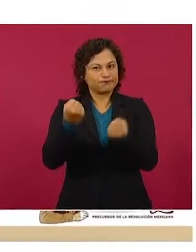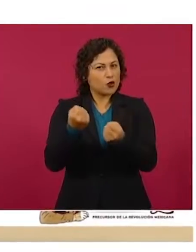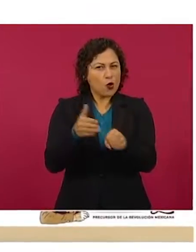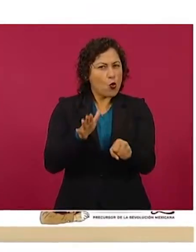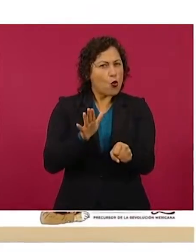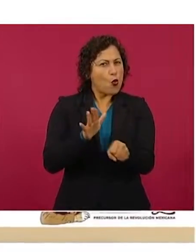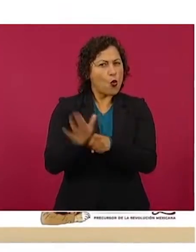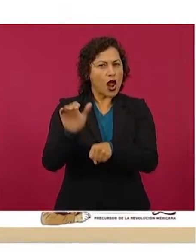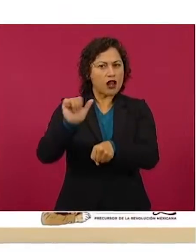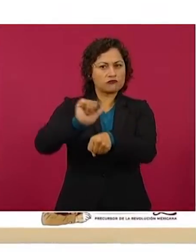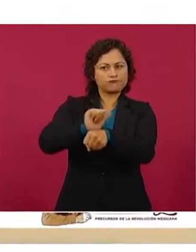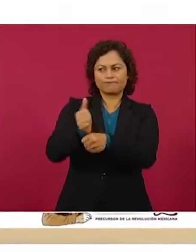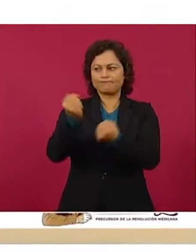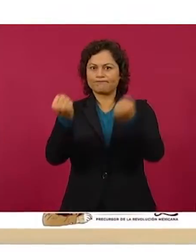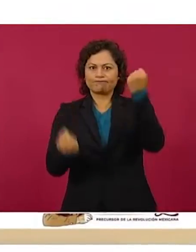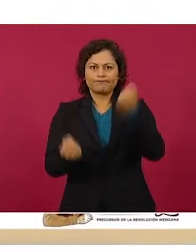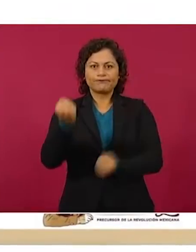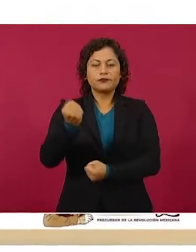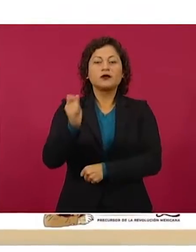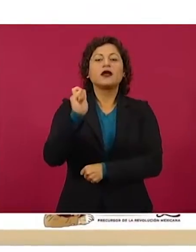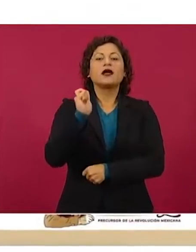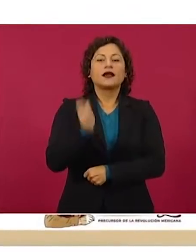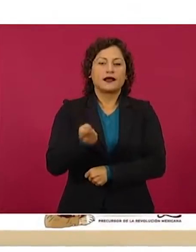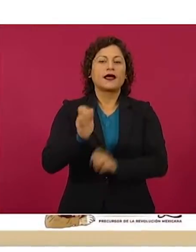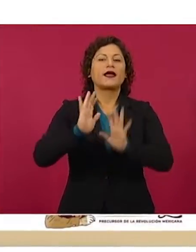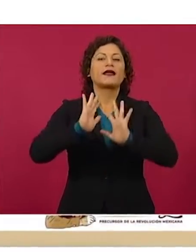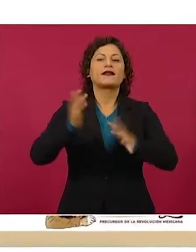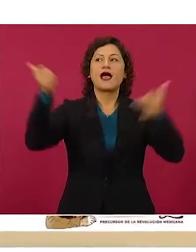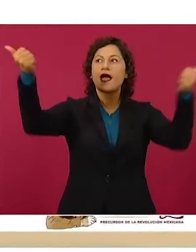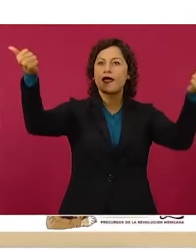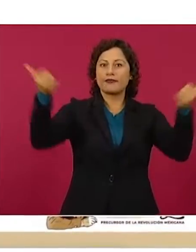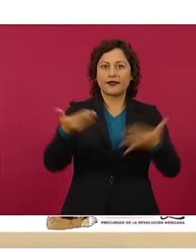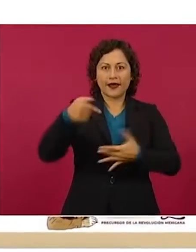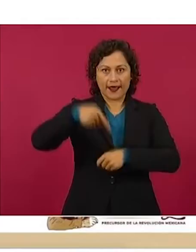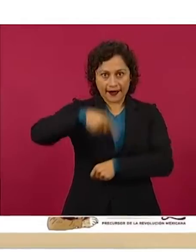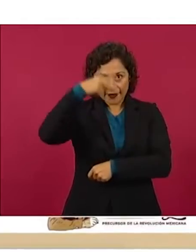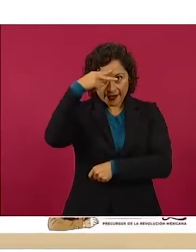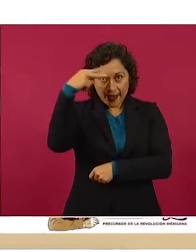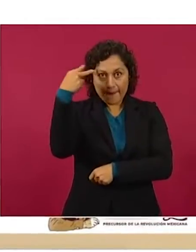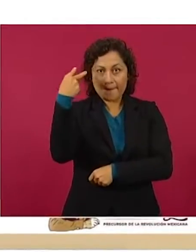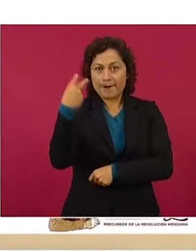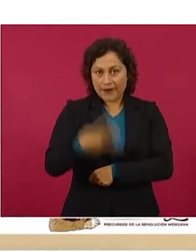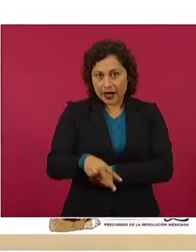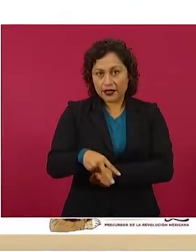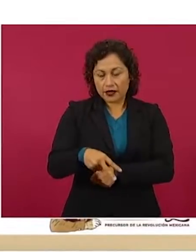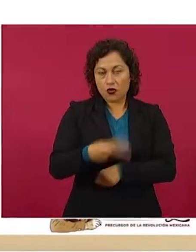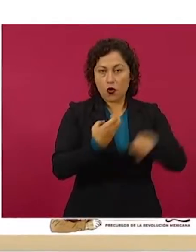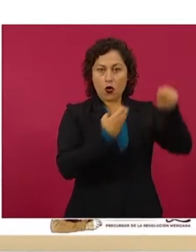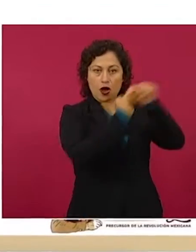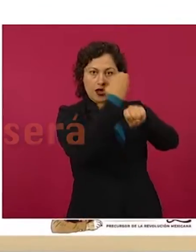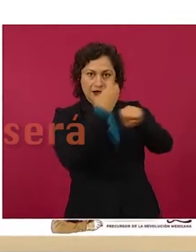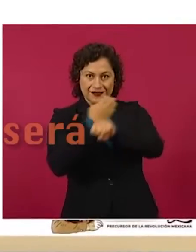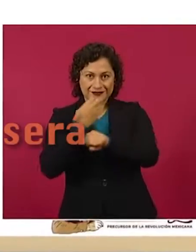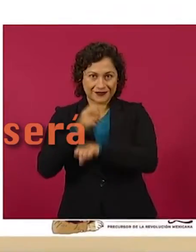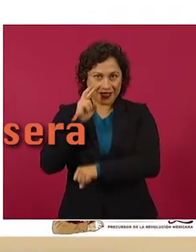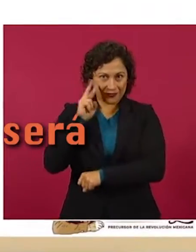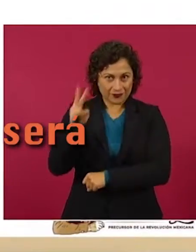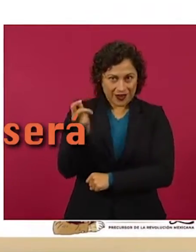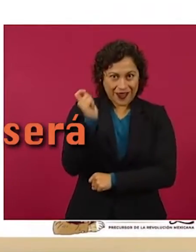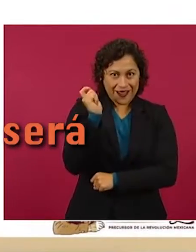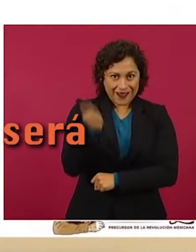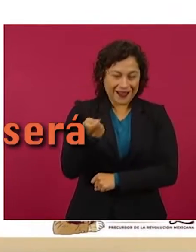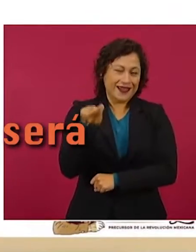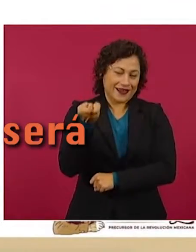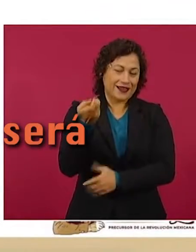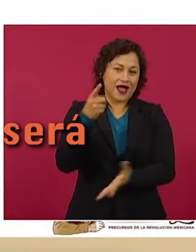automotores que ya están de este lado de la frontera en alguno de los 10 estados señalados y considera